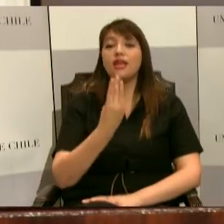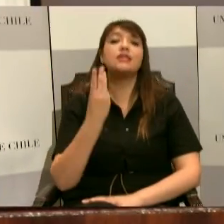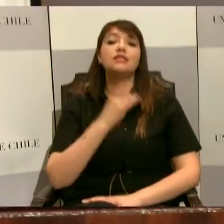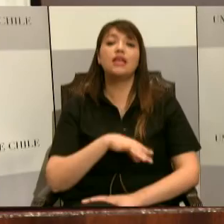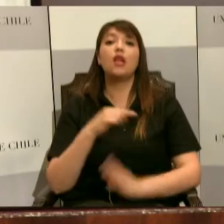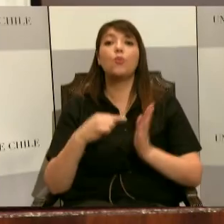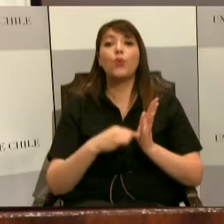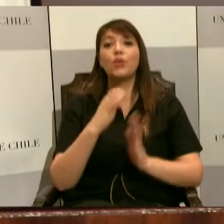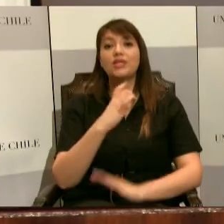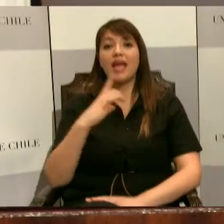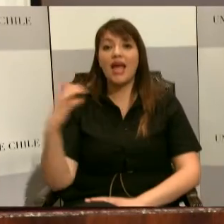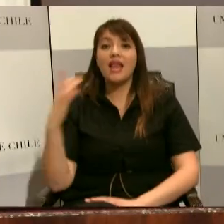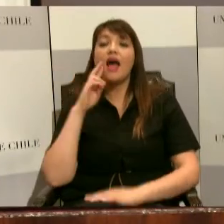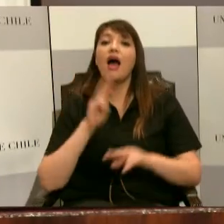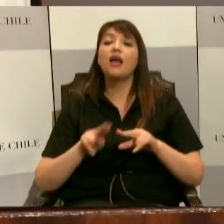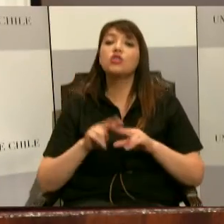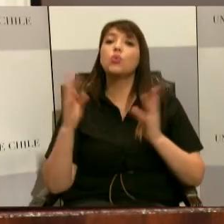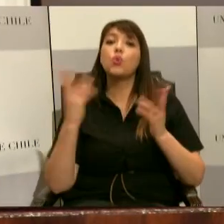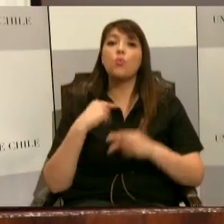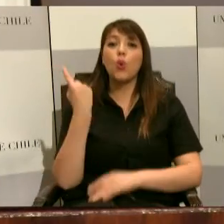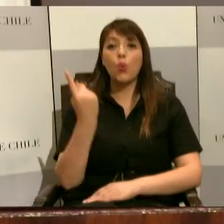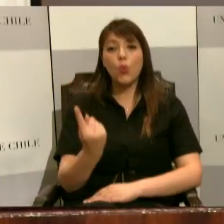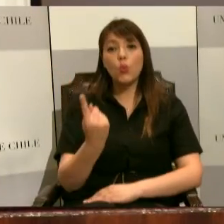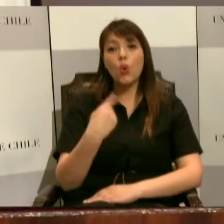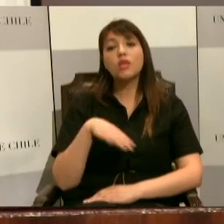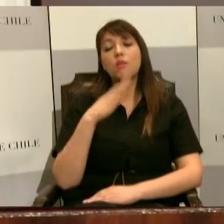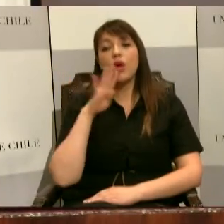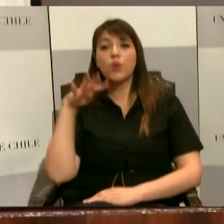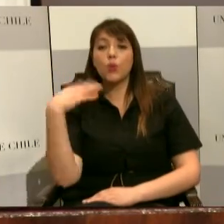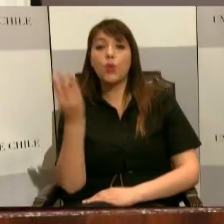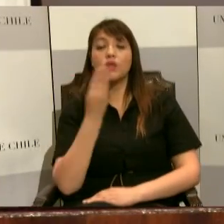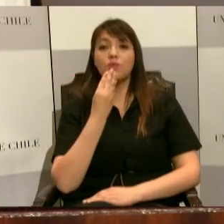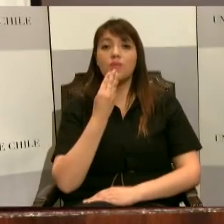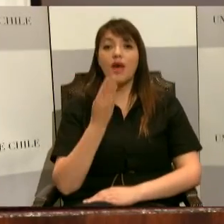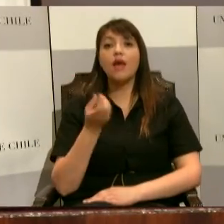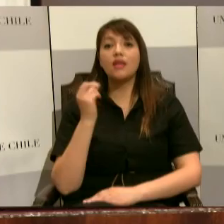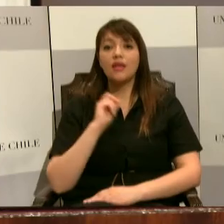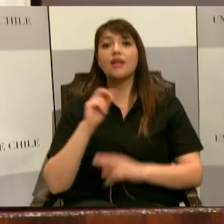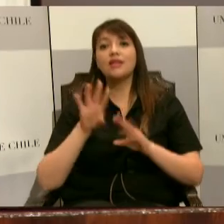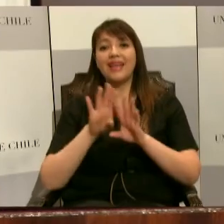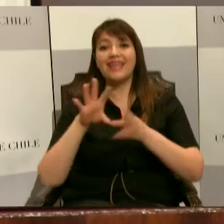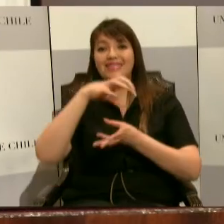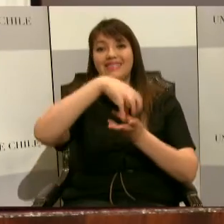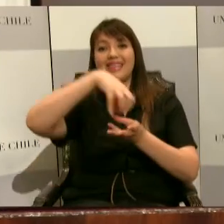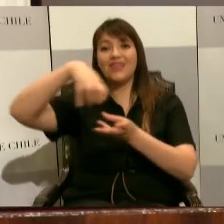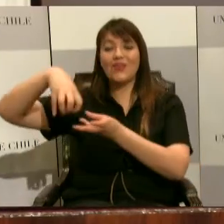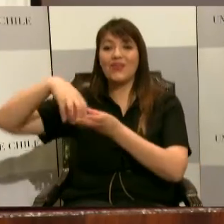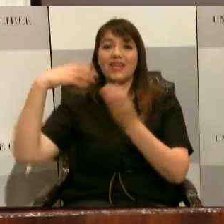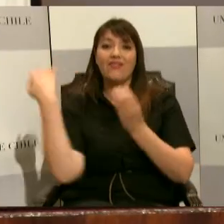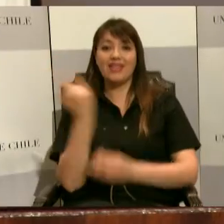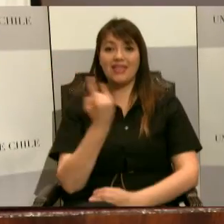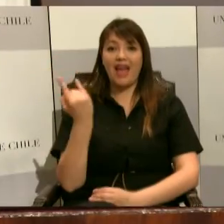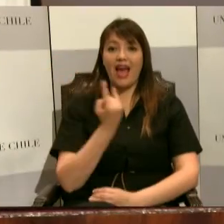www.uchile.cl ha sido catalogado como el número uno en el Cono Sur y el cuarto a nivel latinoamericano entre los sitios universitarios. En el terreno de